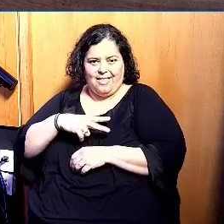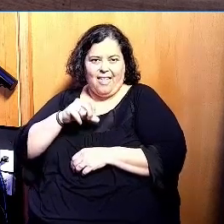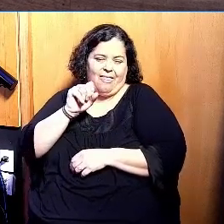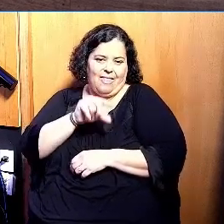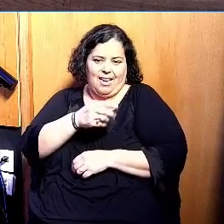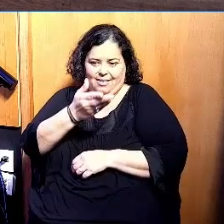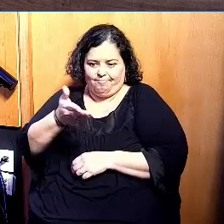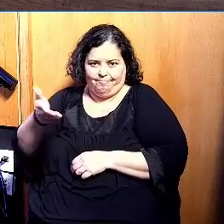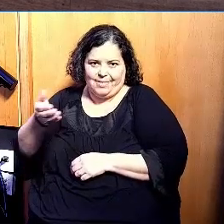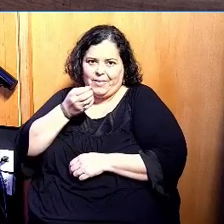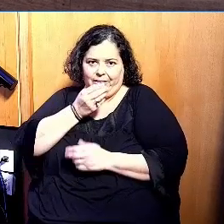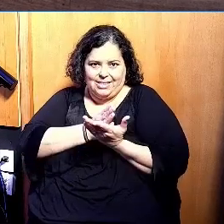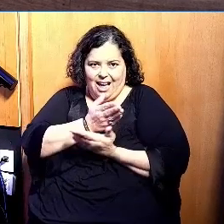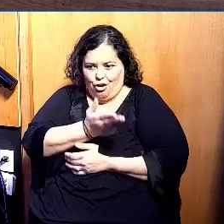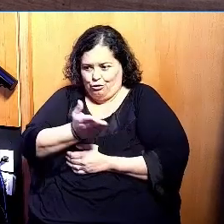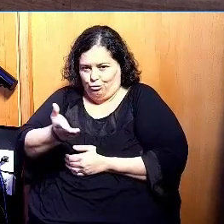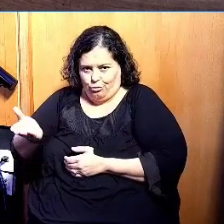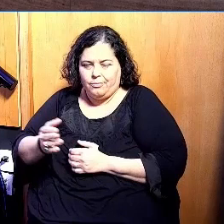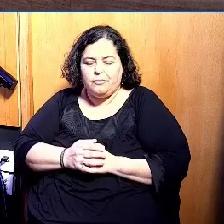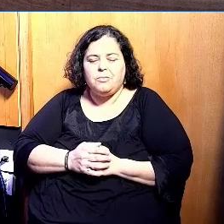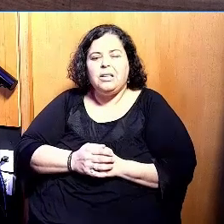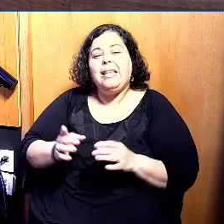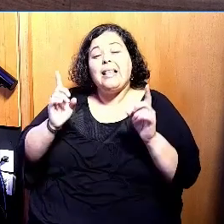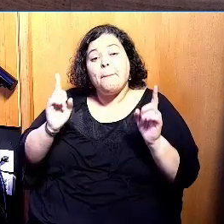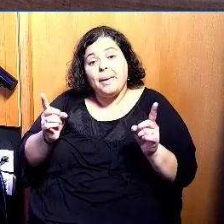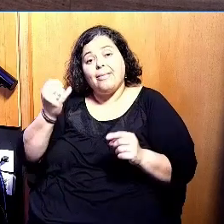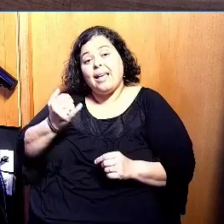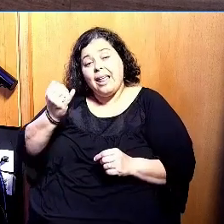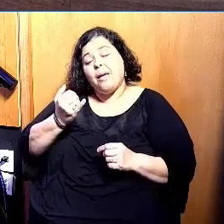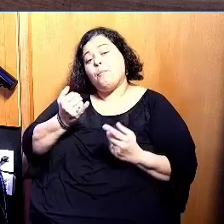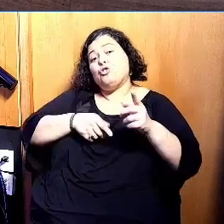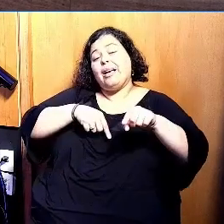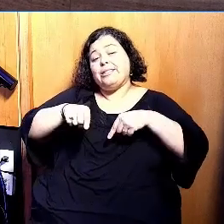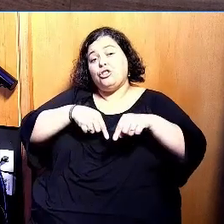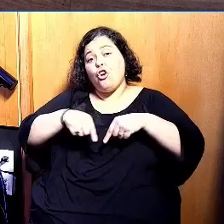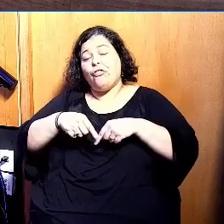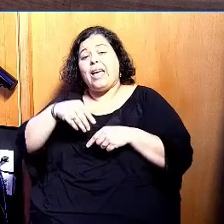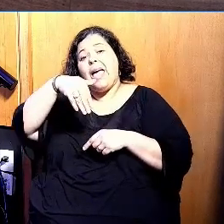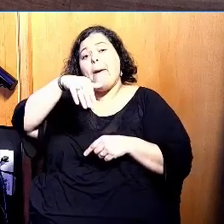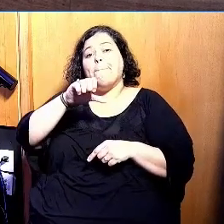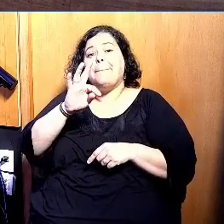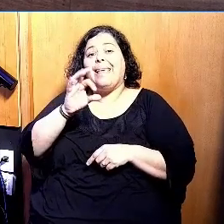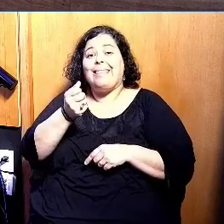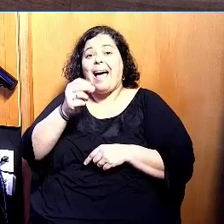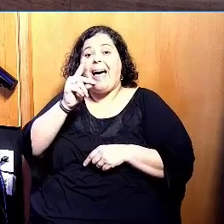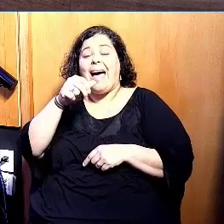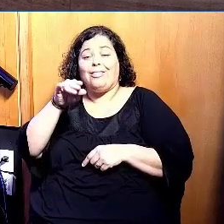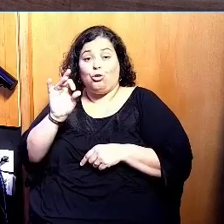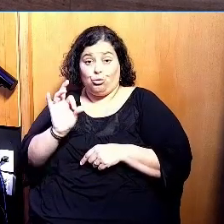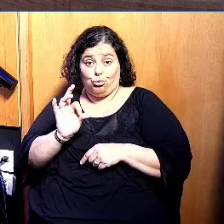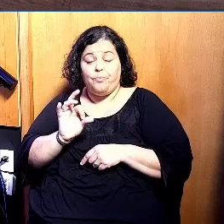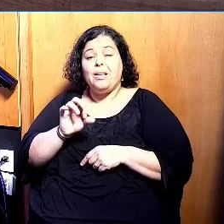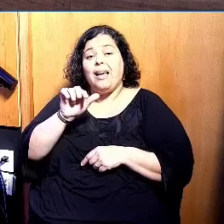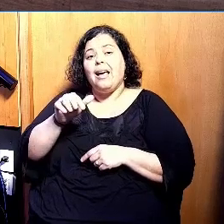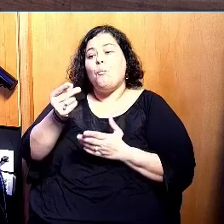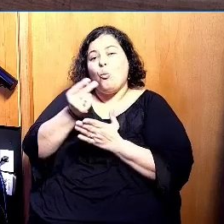nuestros beneficiarios. Tenemos la gestión de los metadatos, y yo les comentaba sobre este DAR, diseño, ambiente de reporte,